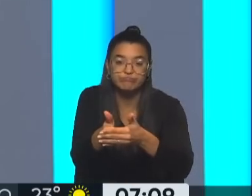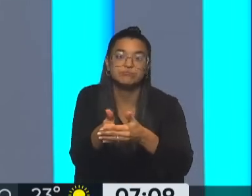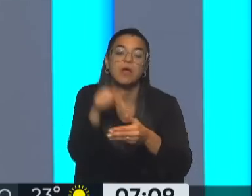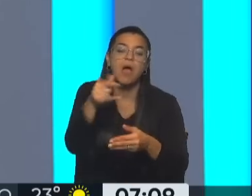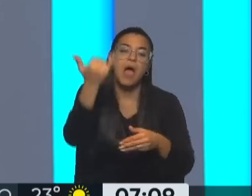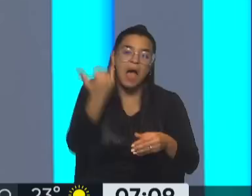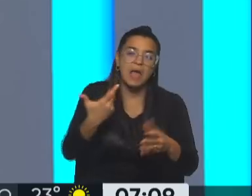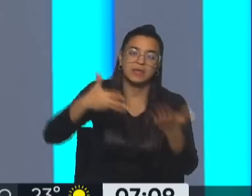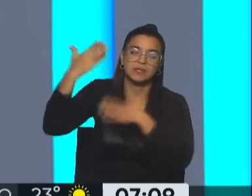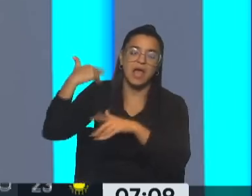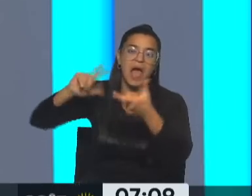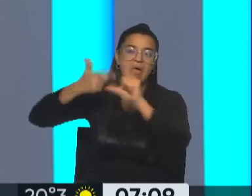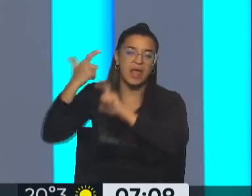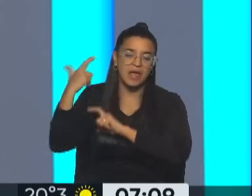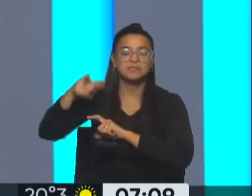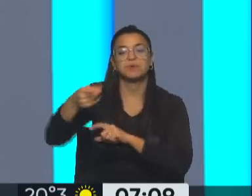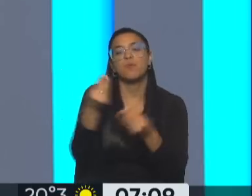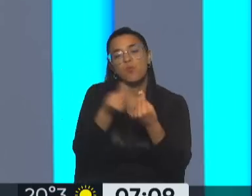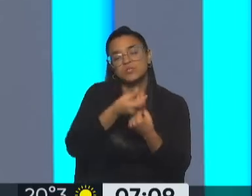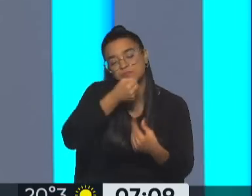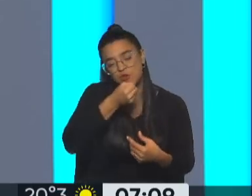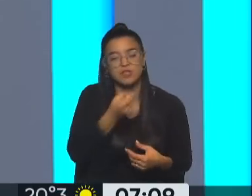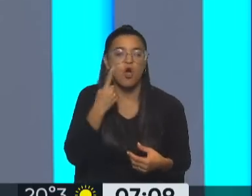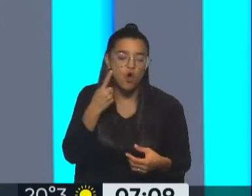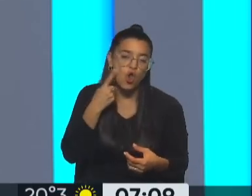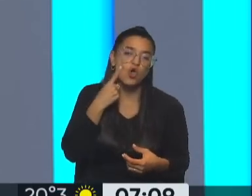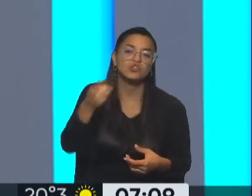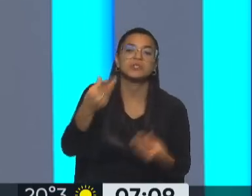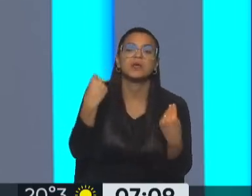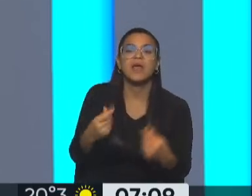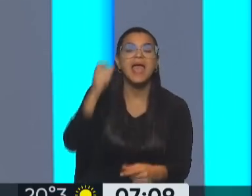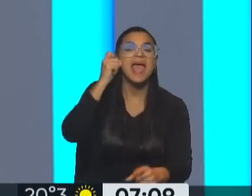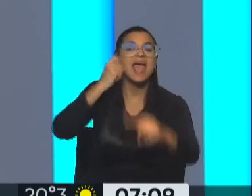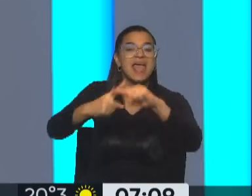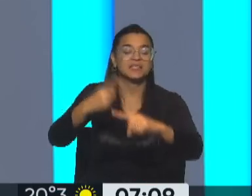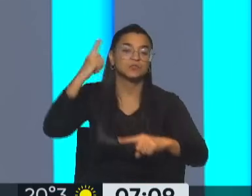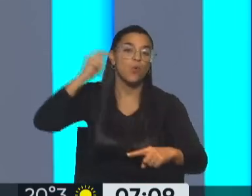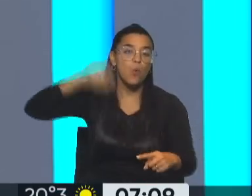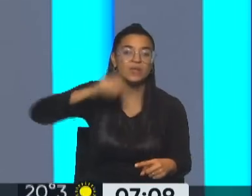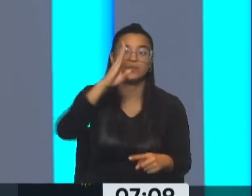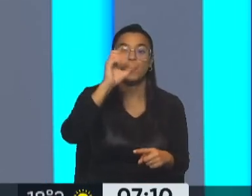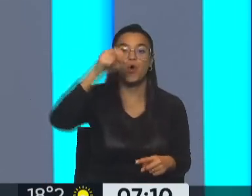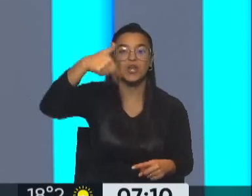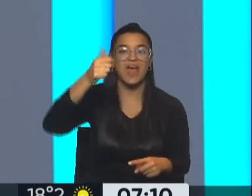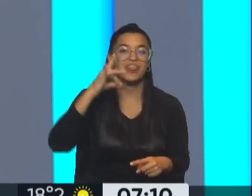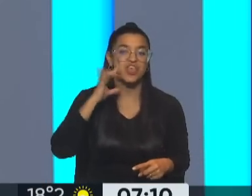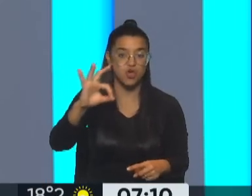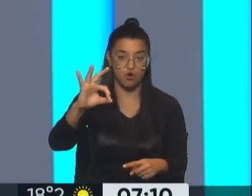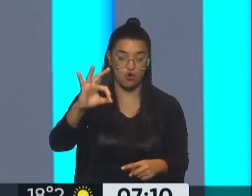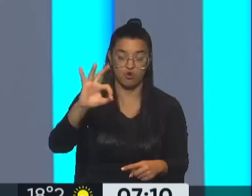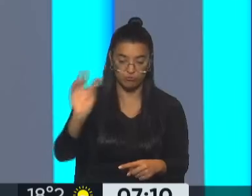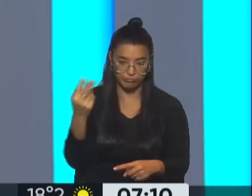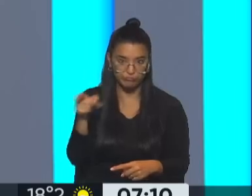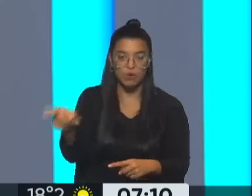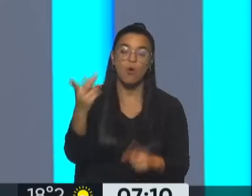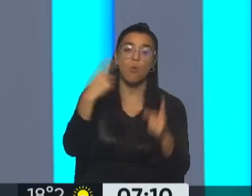una vieja anécdota en tribunales que muchos periodistas conocen allí que tiene que ver con el ex juez, el difunto juez Claudio Bonadío. Cuando a Bonadío